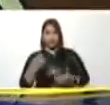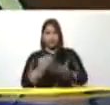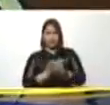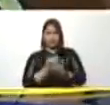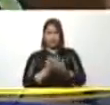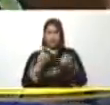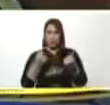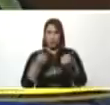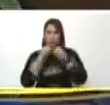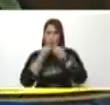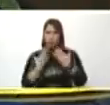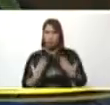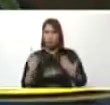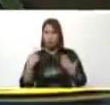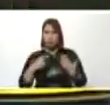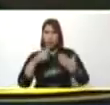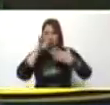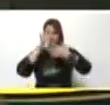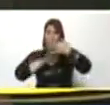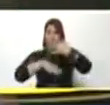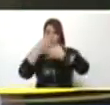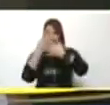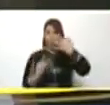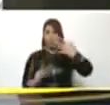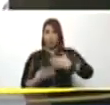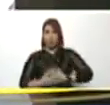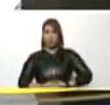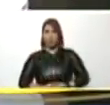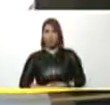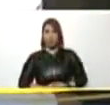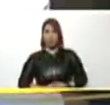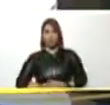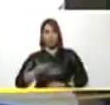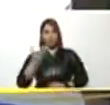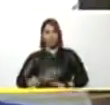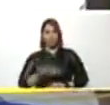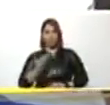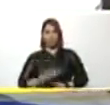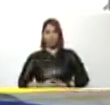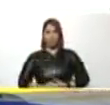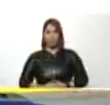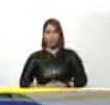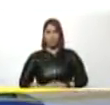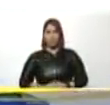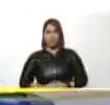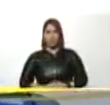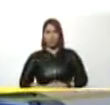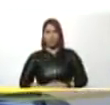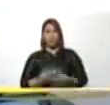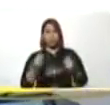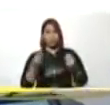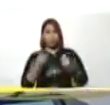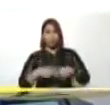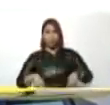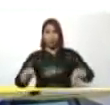económicos. Bueno, tiene una agenda muy importante, de mucho